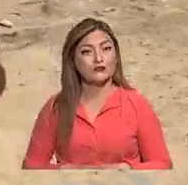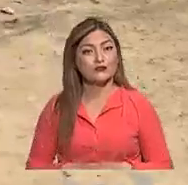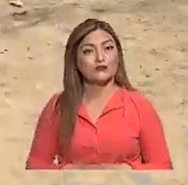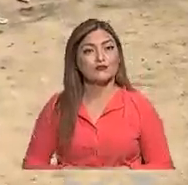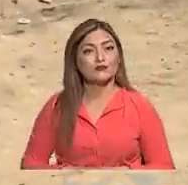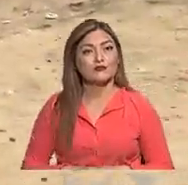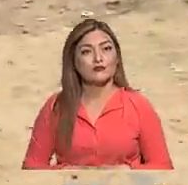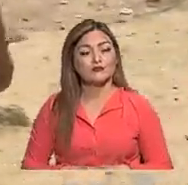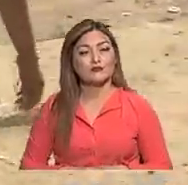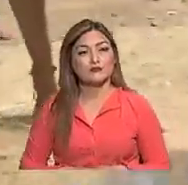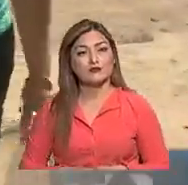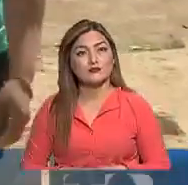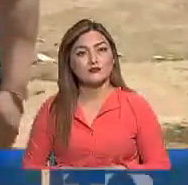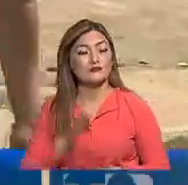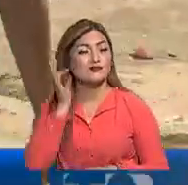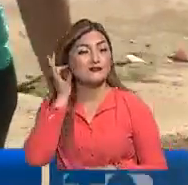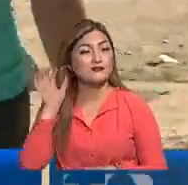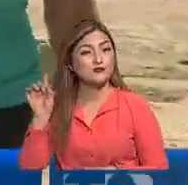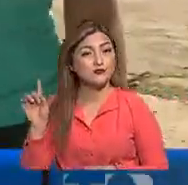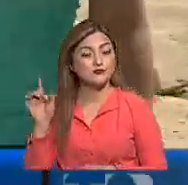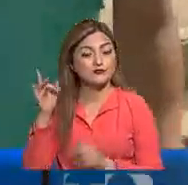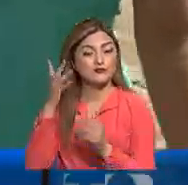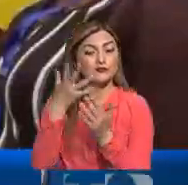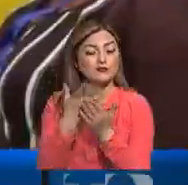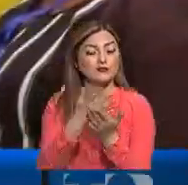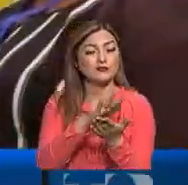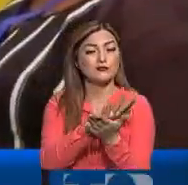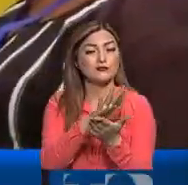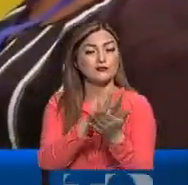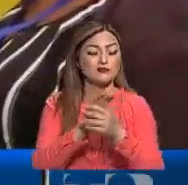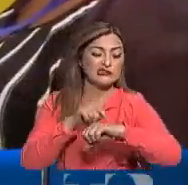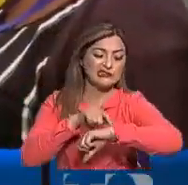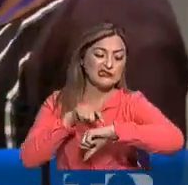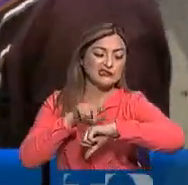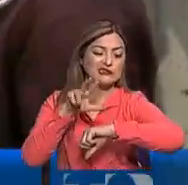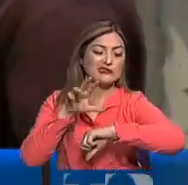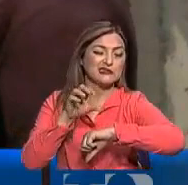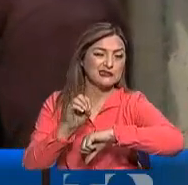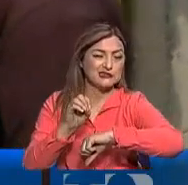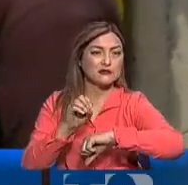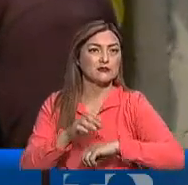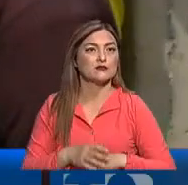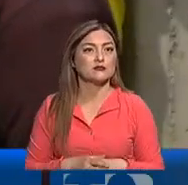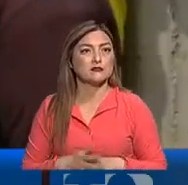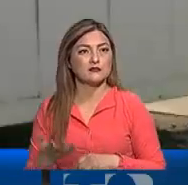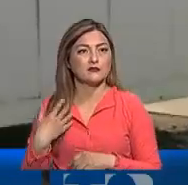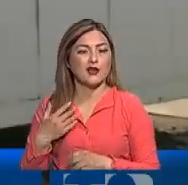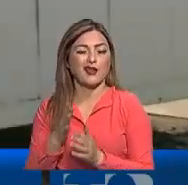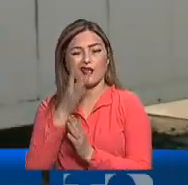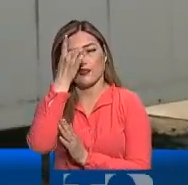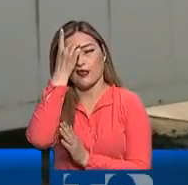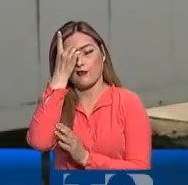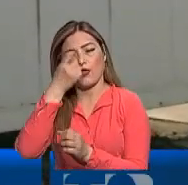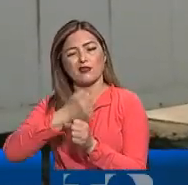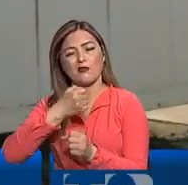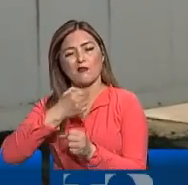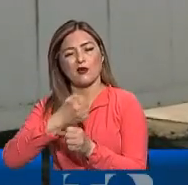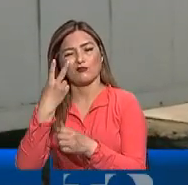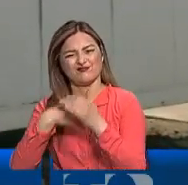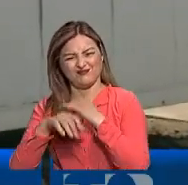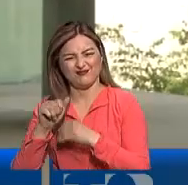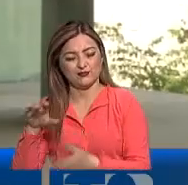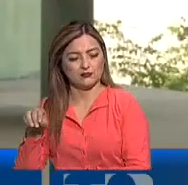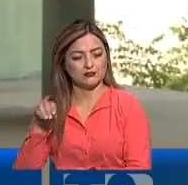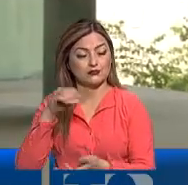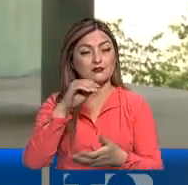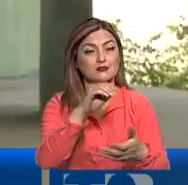al menos media hora le toma a karina llegará hasta la institución a dejar el portafolio con los trabajos de su hija institución que luce